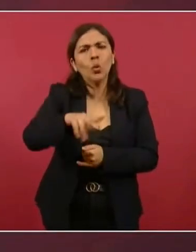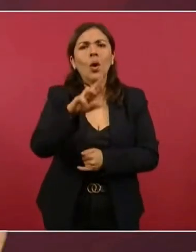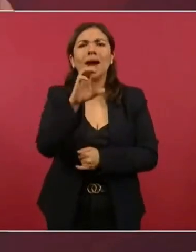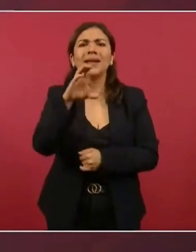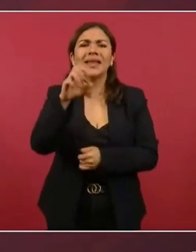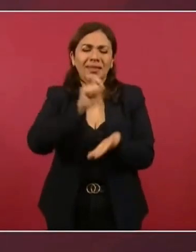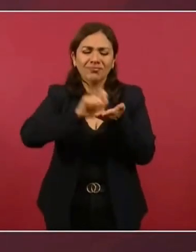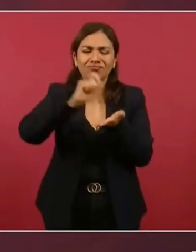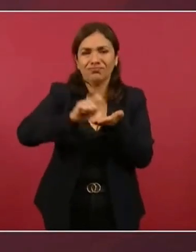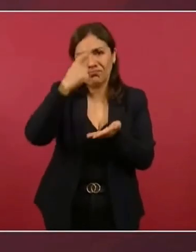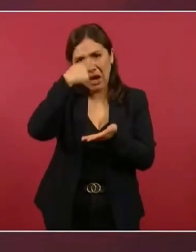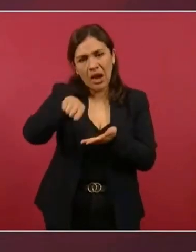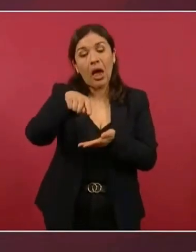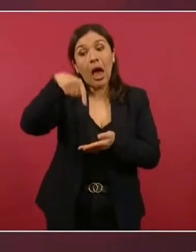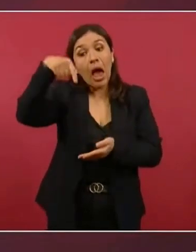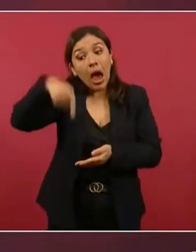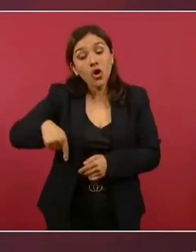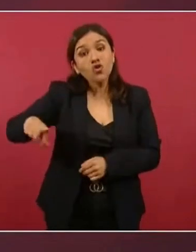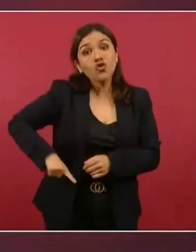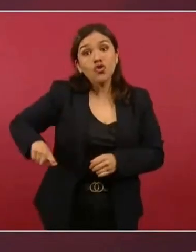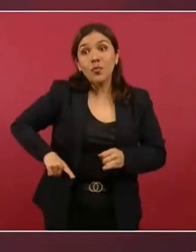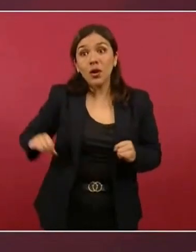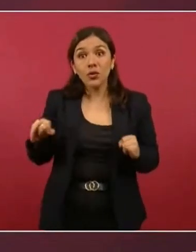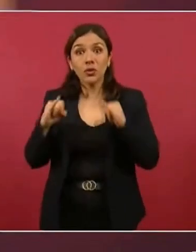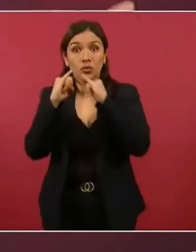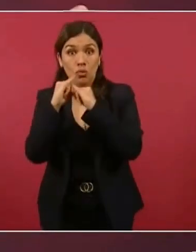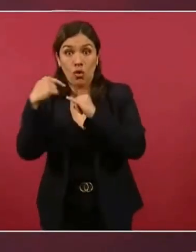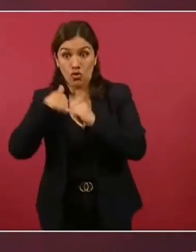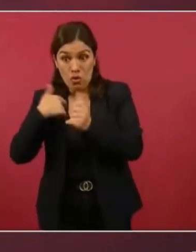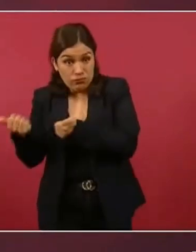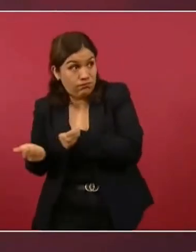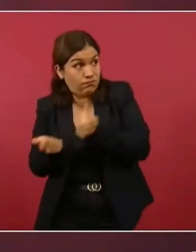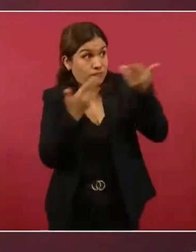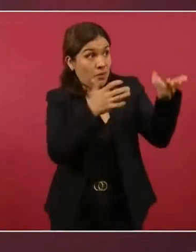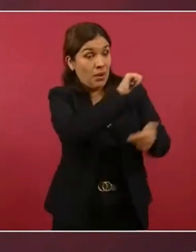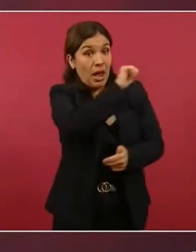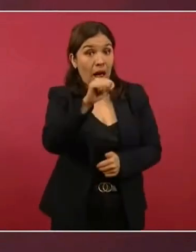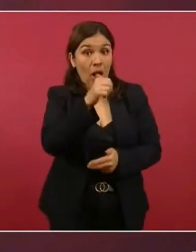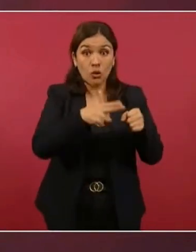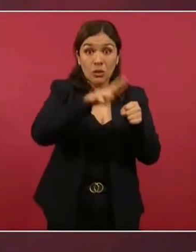recetas en el sector público. No vamos a mandar medicamentos al sector privado, por